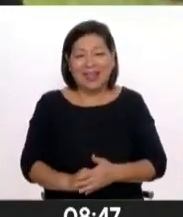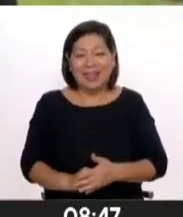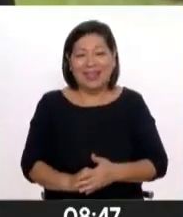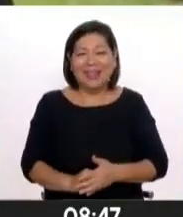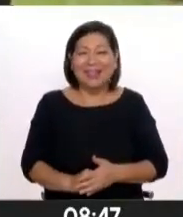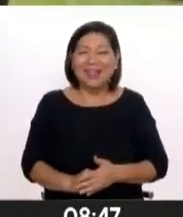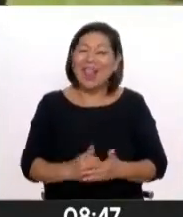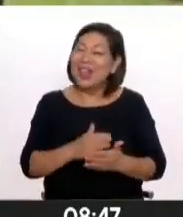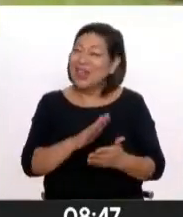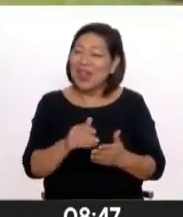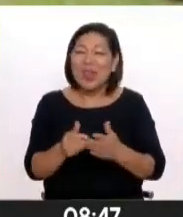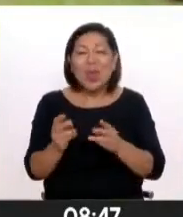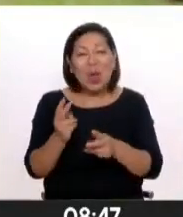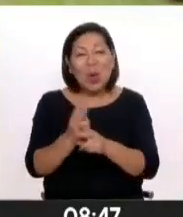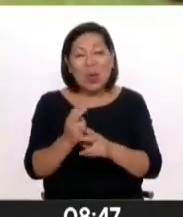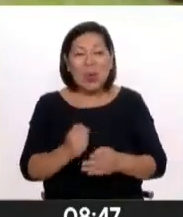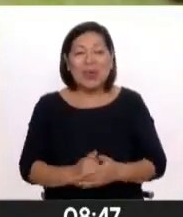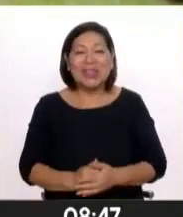juguetón.